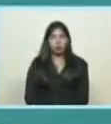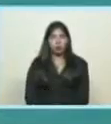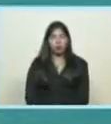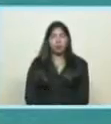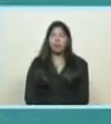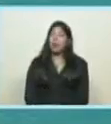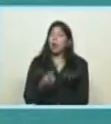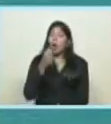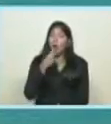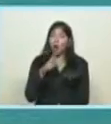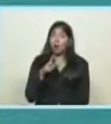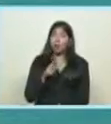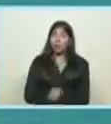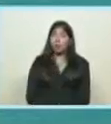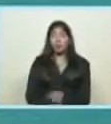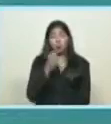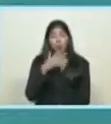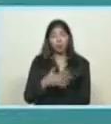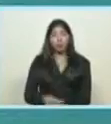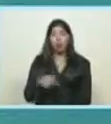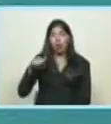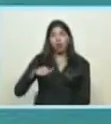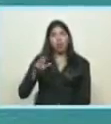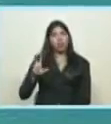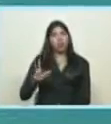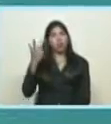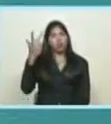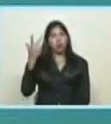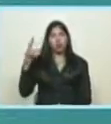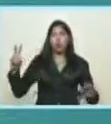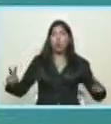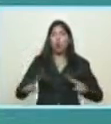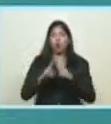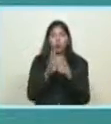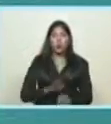Bueno, estamos en este tercer encuentro nacional.